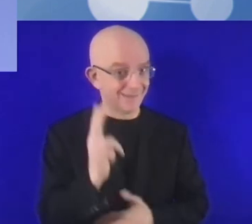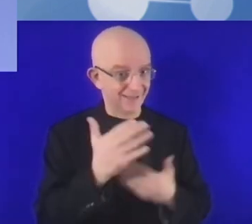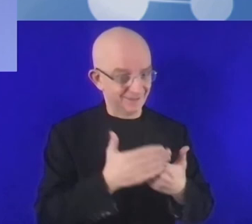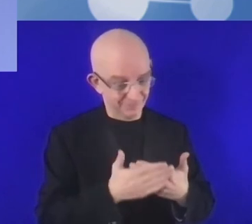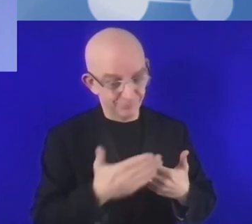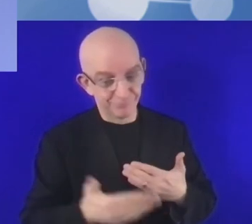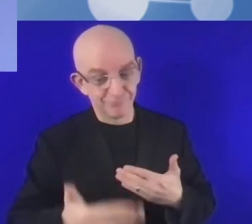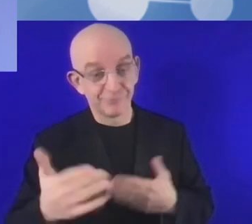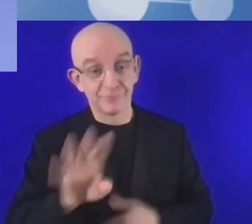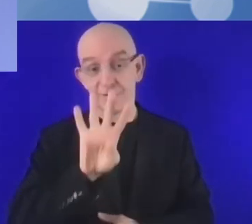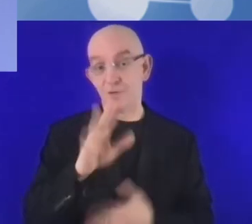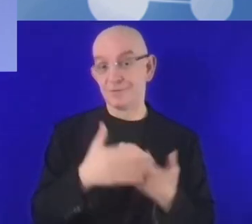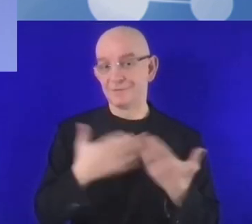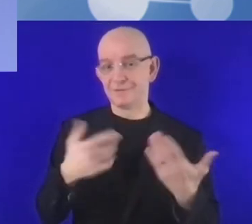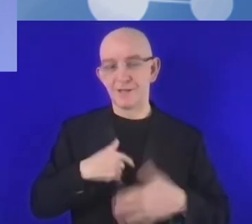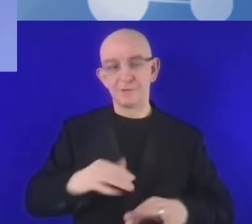Empezamos